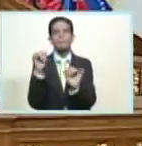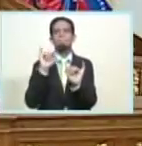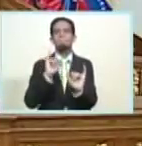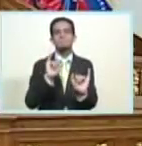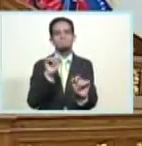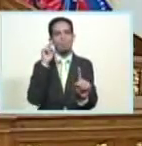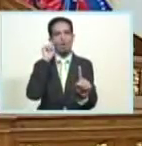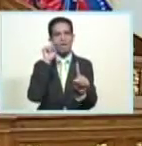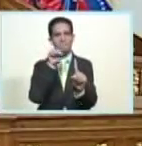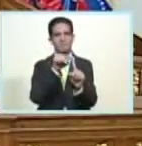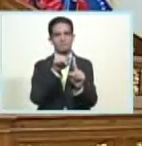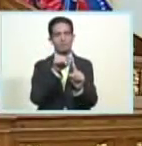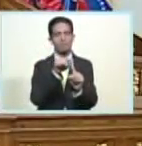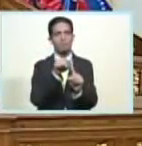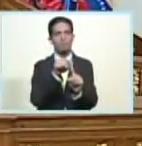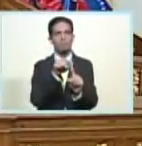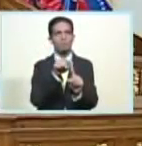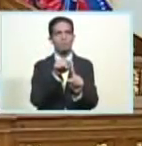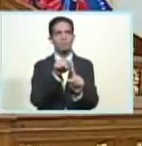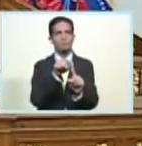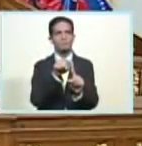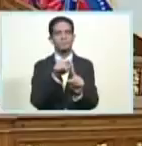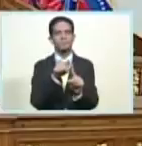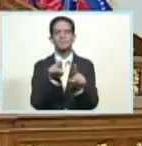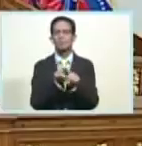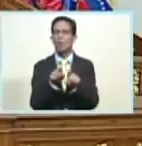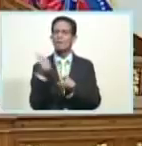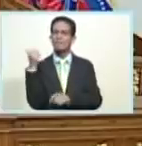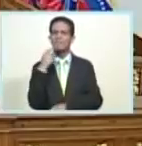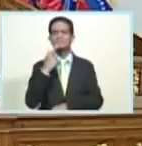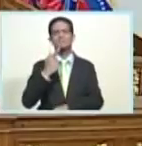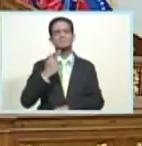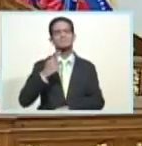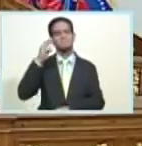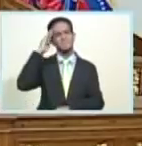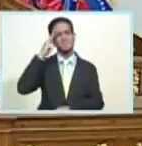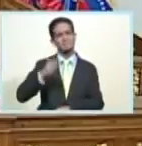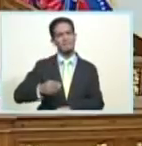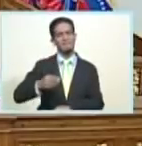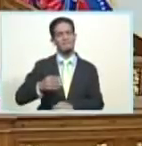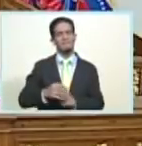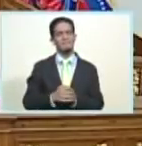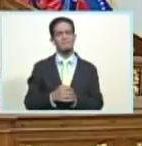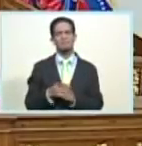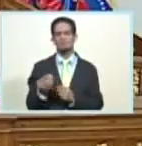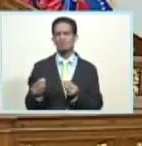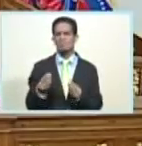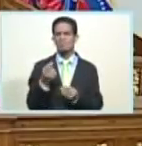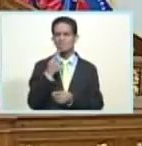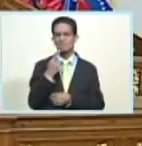objetivo. Como dice Padrino, ¿cómo es que tú me dices en ese sentido?